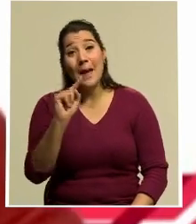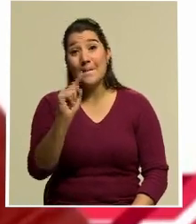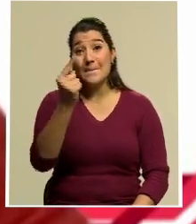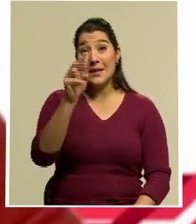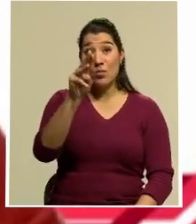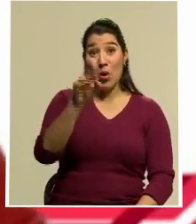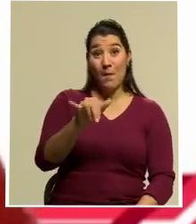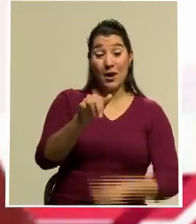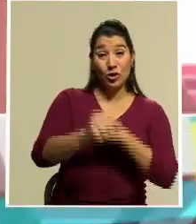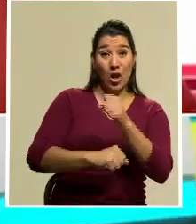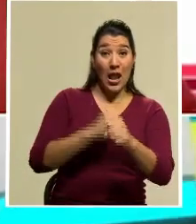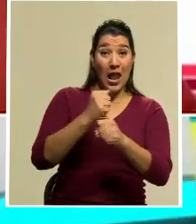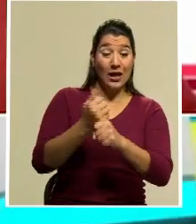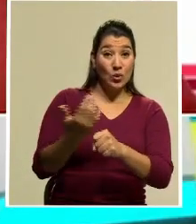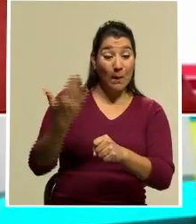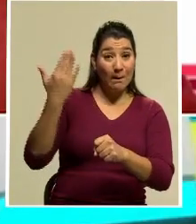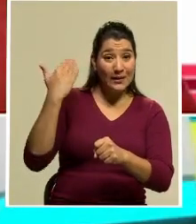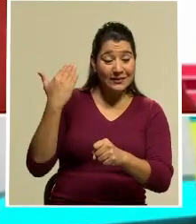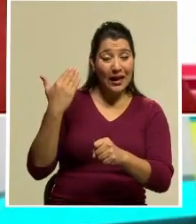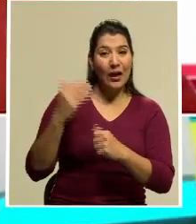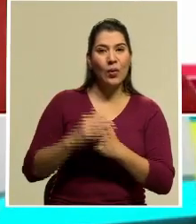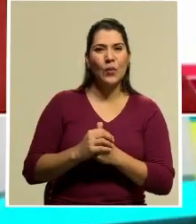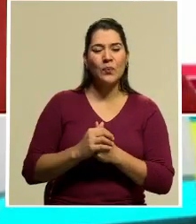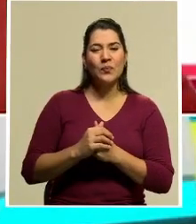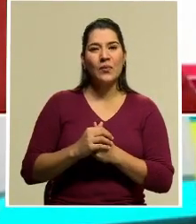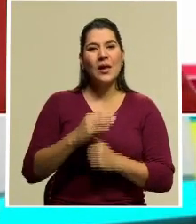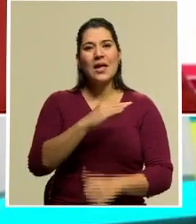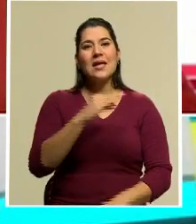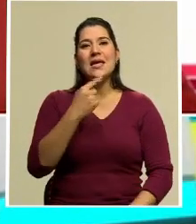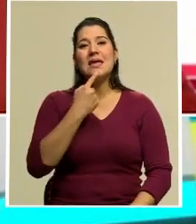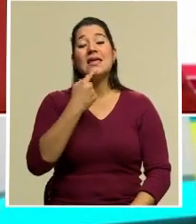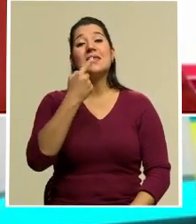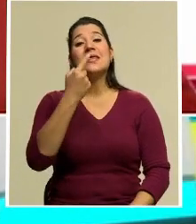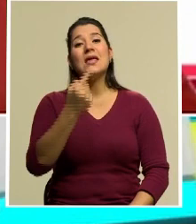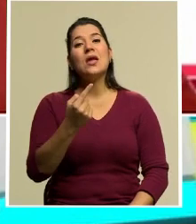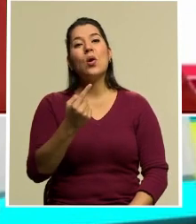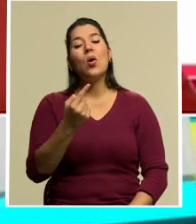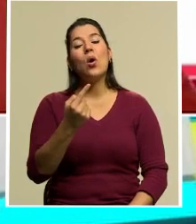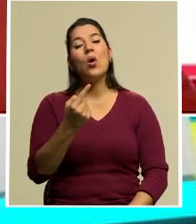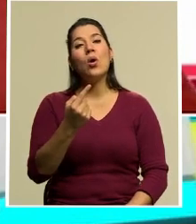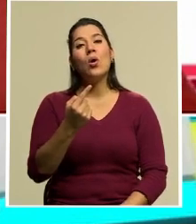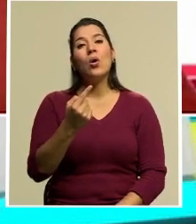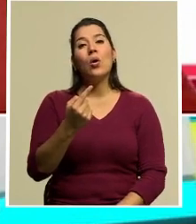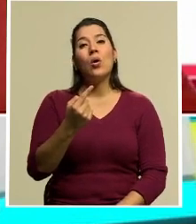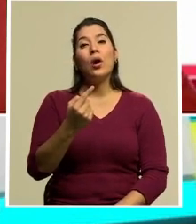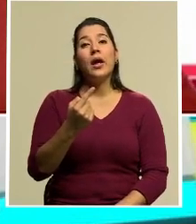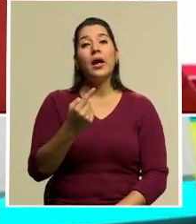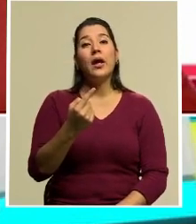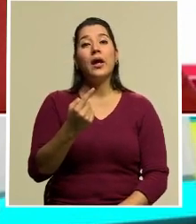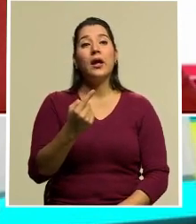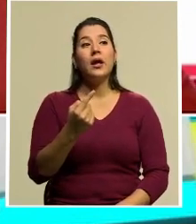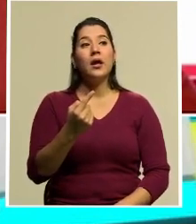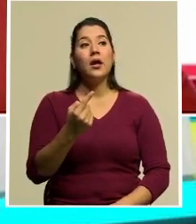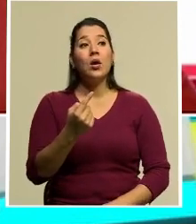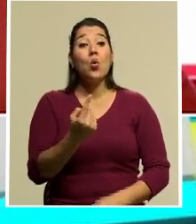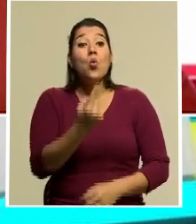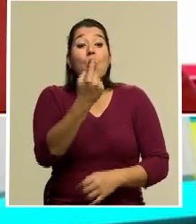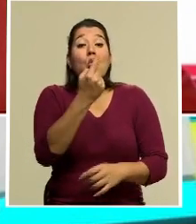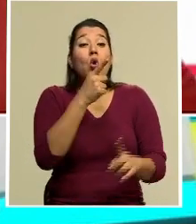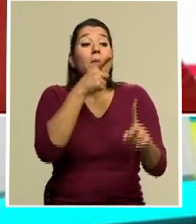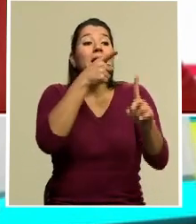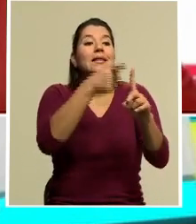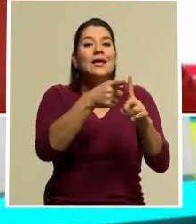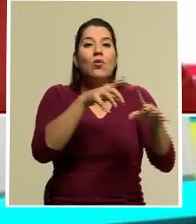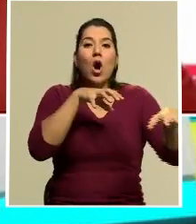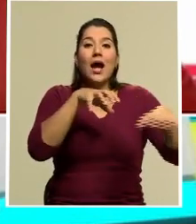año pasado donde se señala un único producto como la posibilidad de reactivar este país y así se